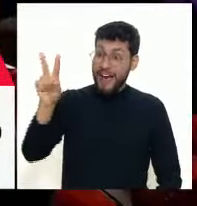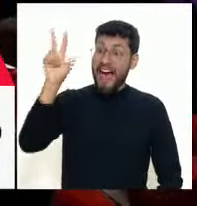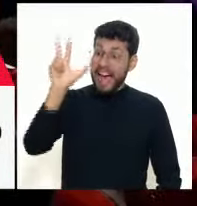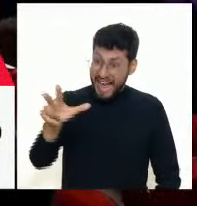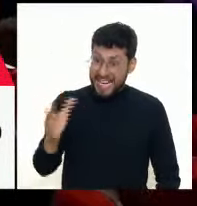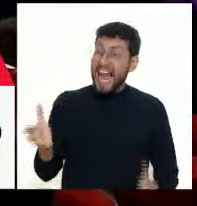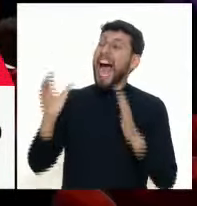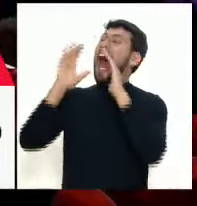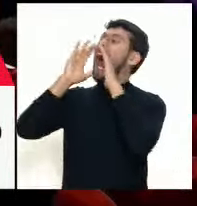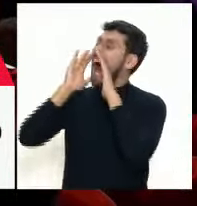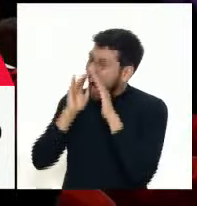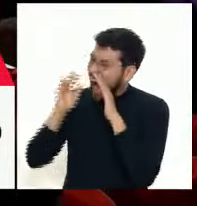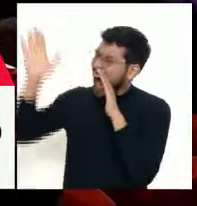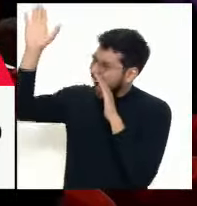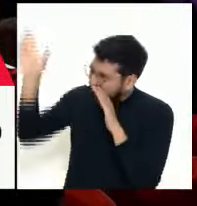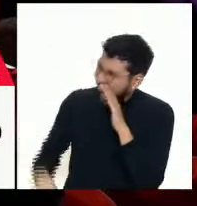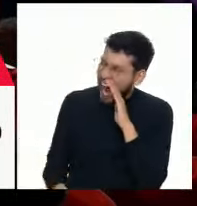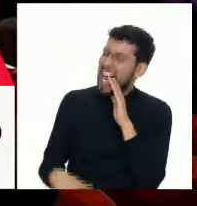dos, tres.